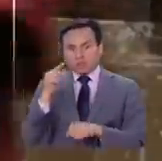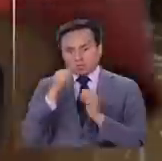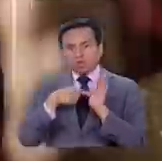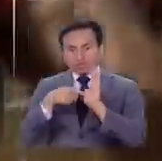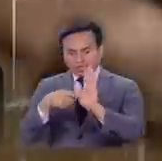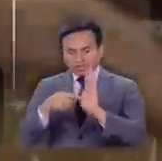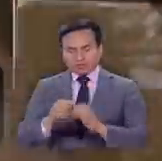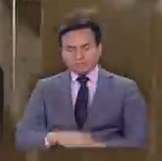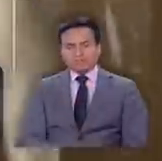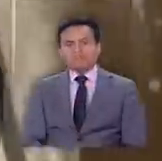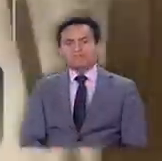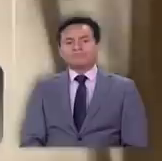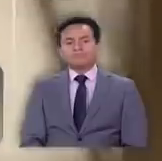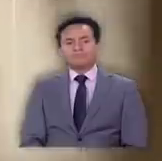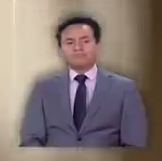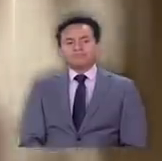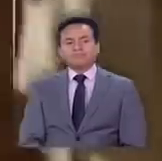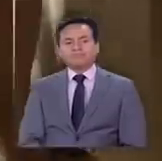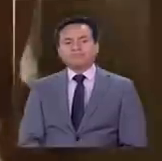estar pero y lo que me dio es por él